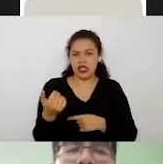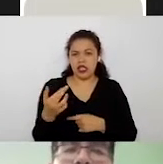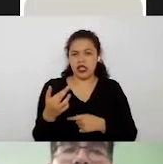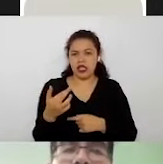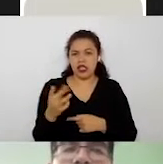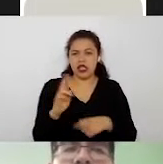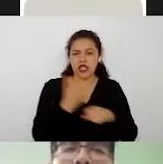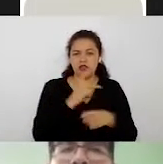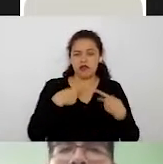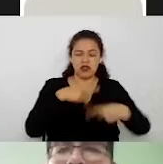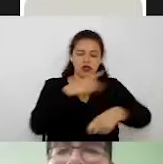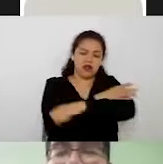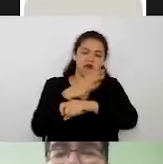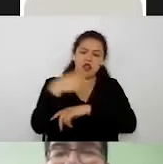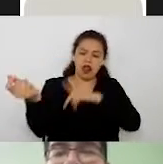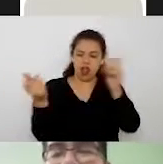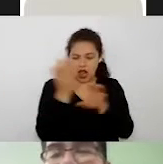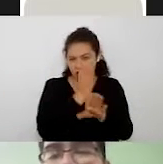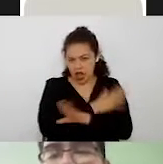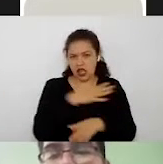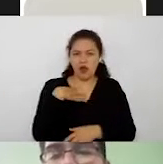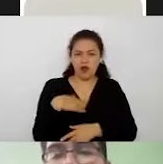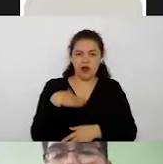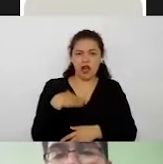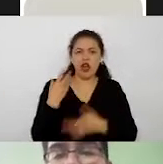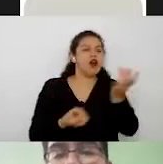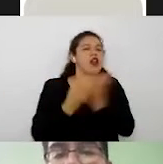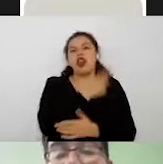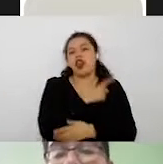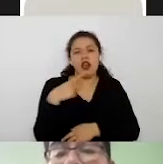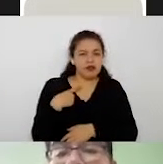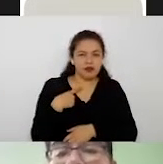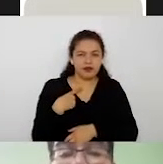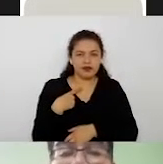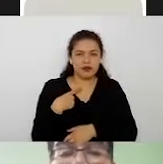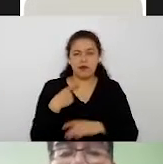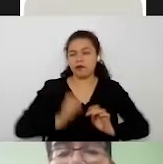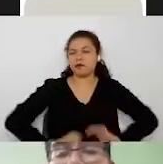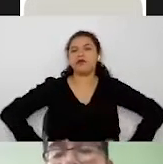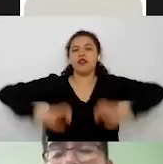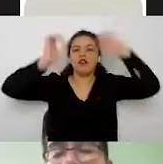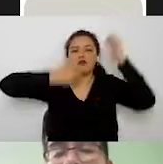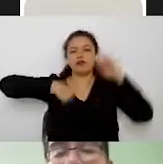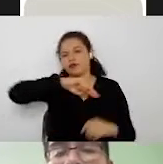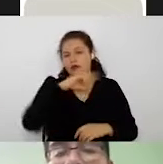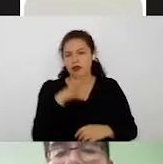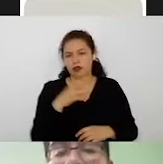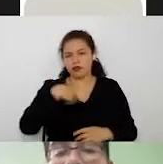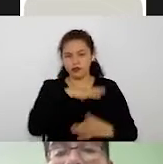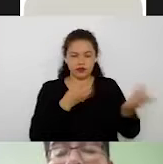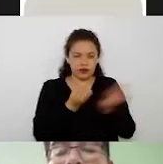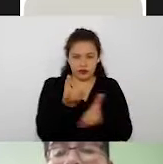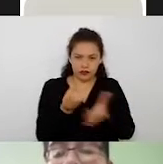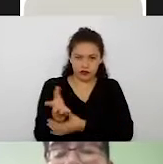antes o está en el baño o se tuvo que salir y el edificio en donde nos encontramos nosotros lo desalojamos y